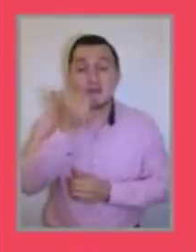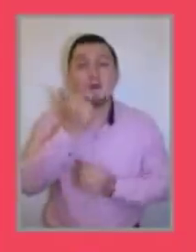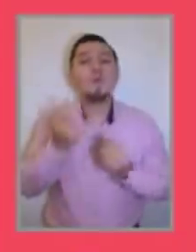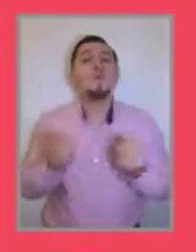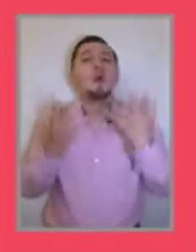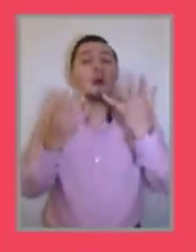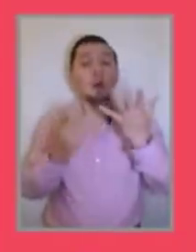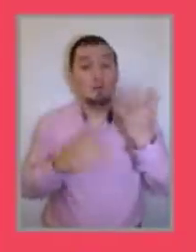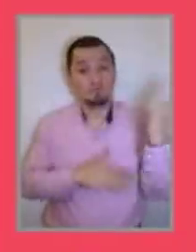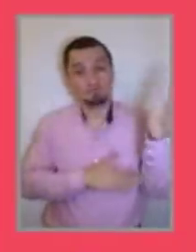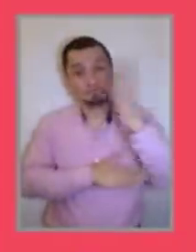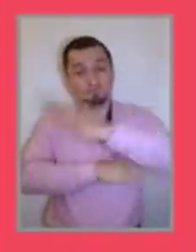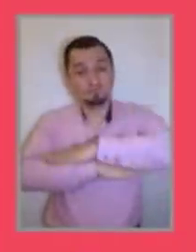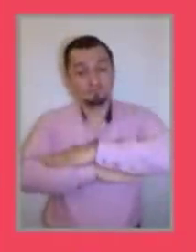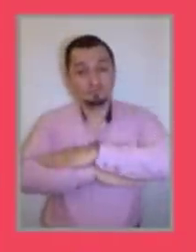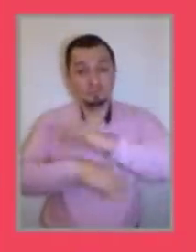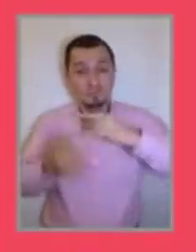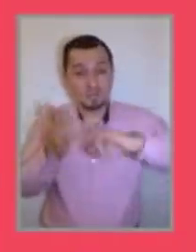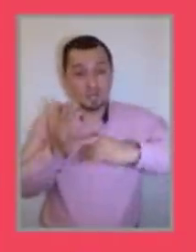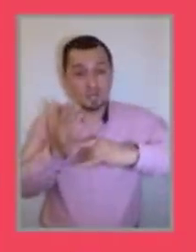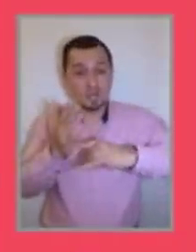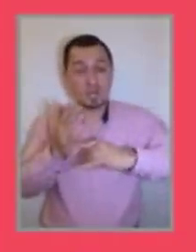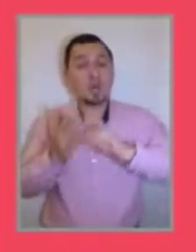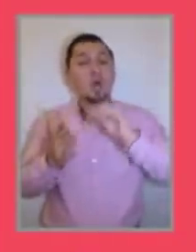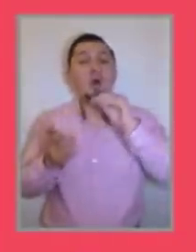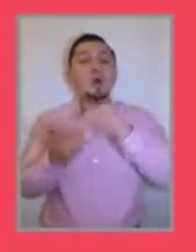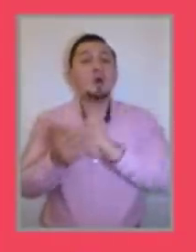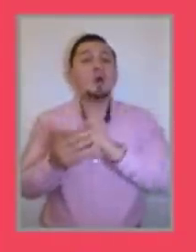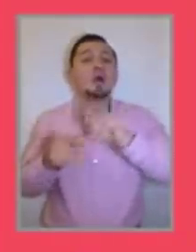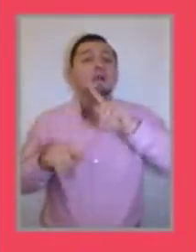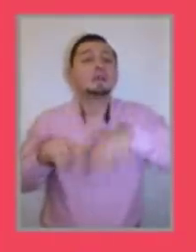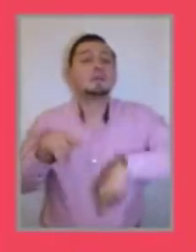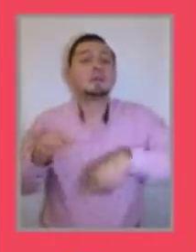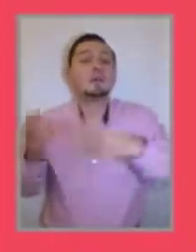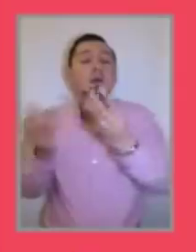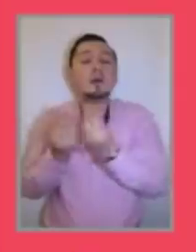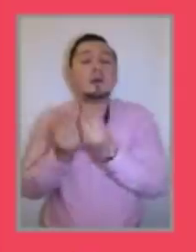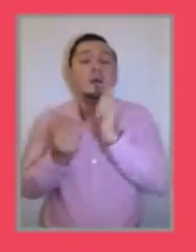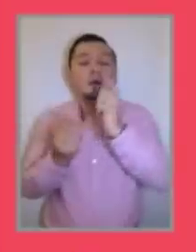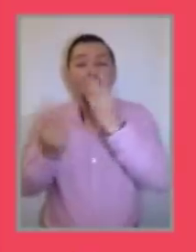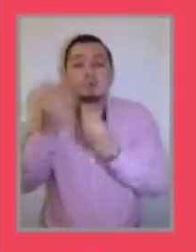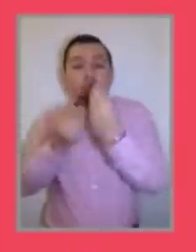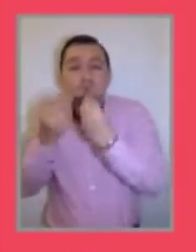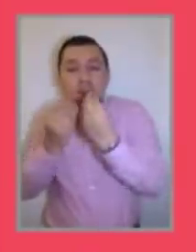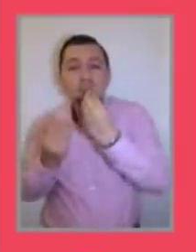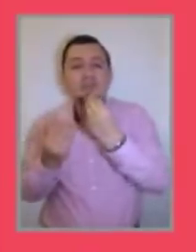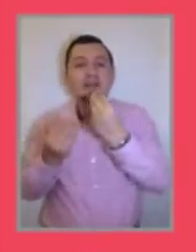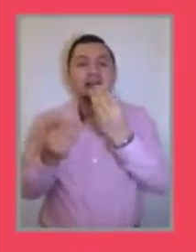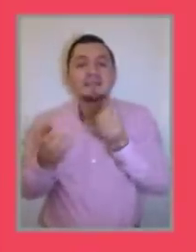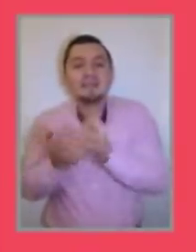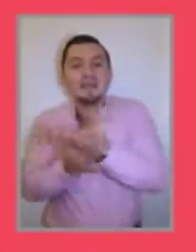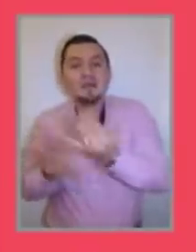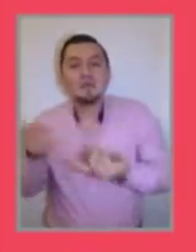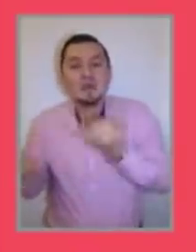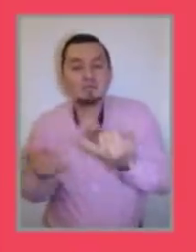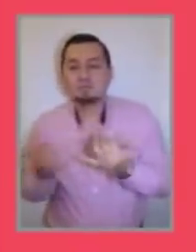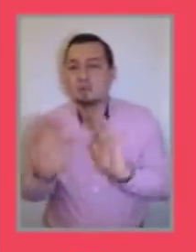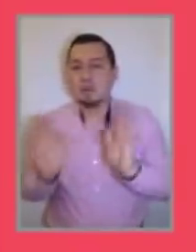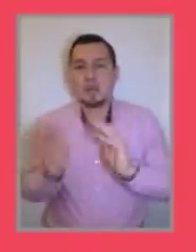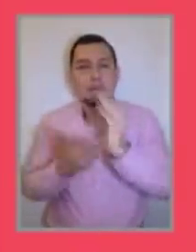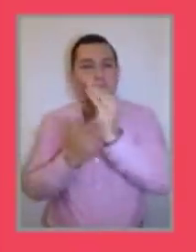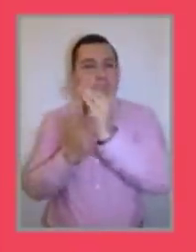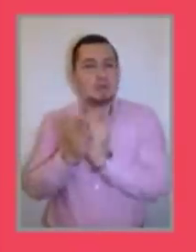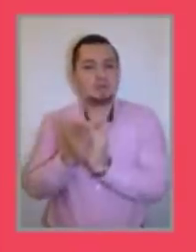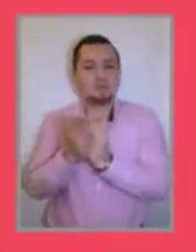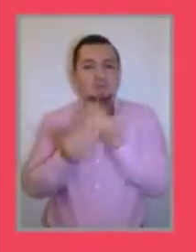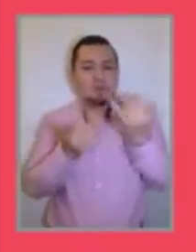importante. Lo hemos extendido lo más posible, solo quitamos el tema de consumo de alimentos de tal manera que el riesgo también se pudiera